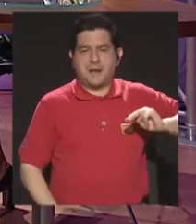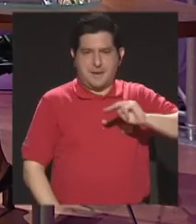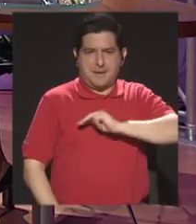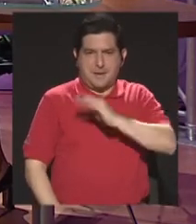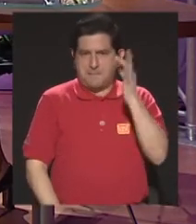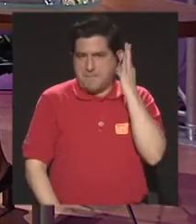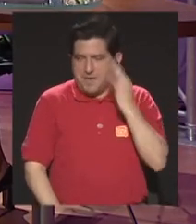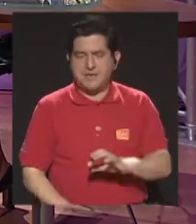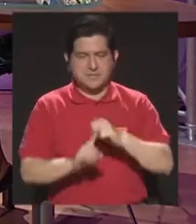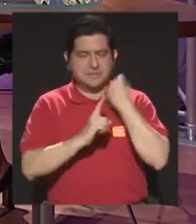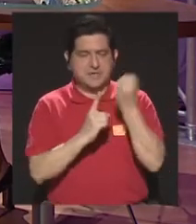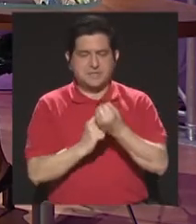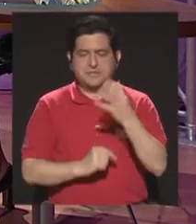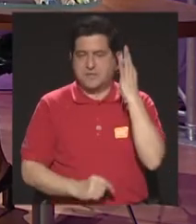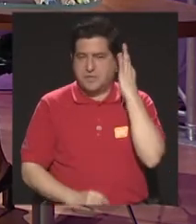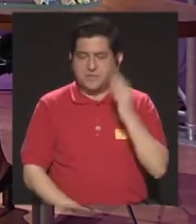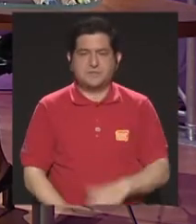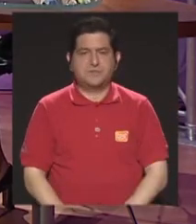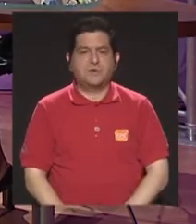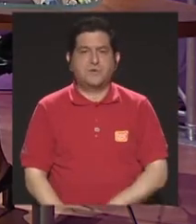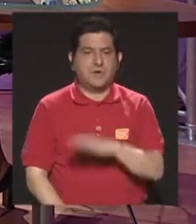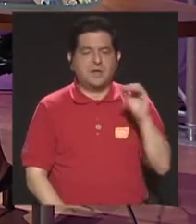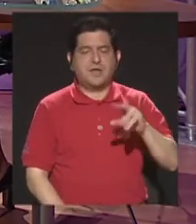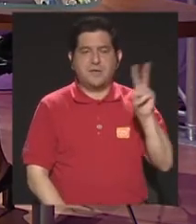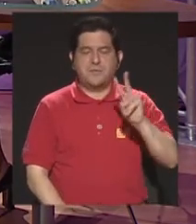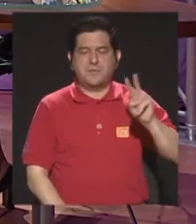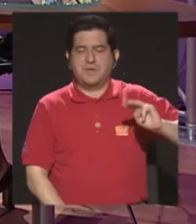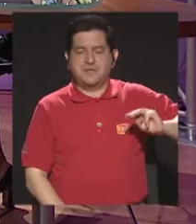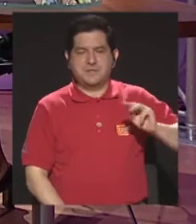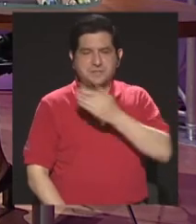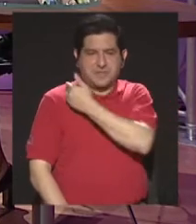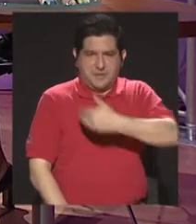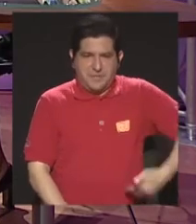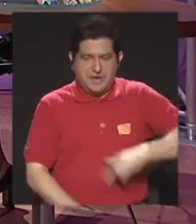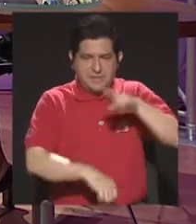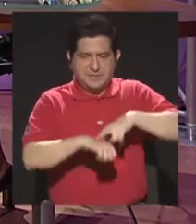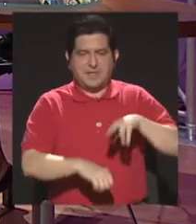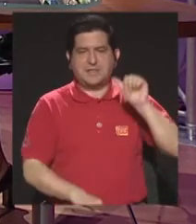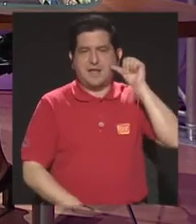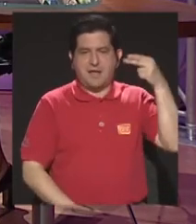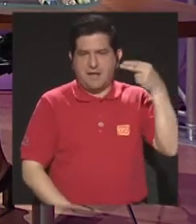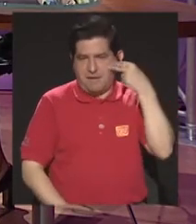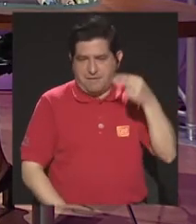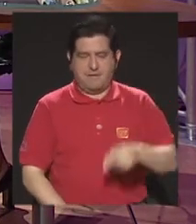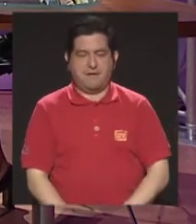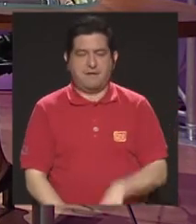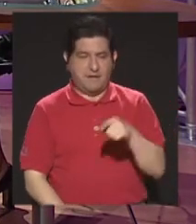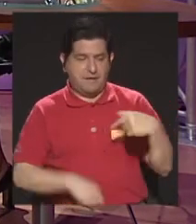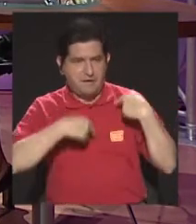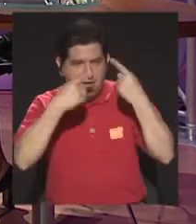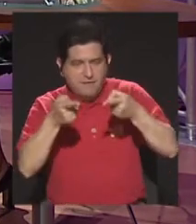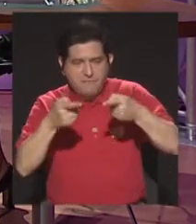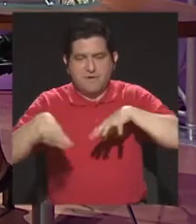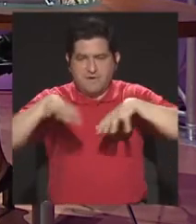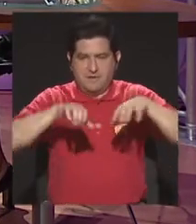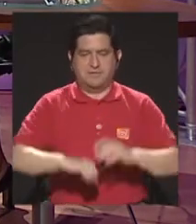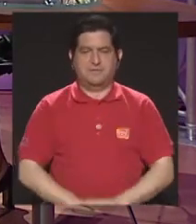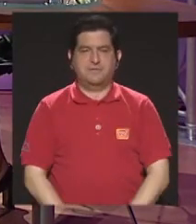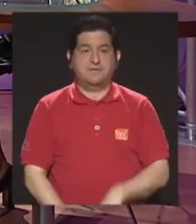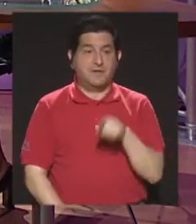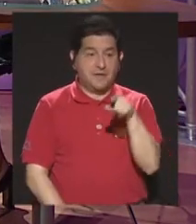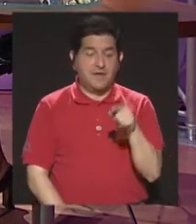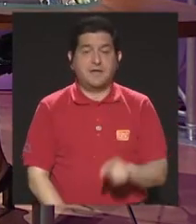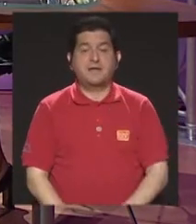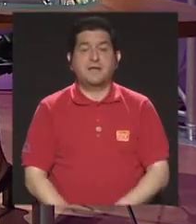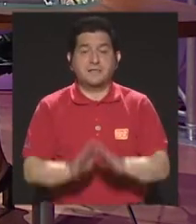de la Mujer, Alejandra Mona, y a la señora vicepresidenta de la República, Nelena Chacón, que estuvieron presentes en el lanzamiento, además, y están brindándonos,